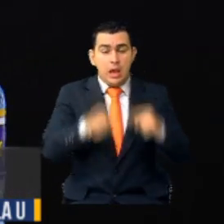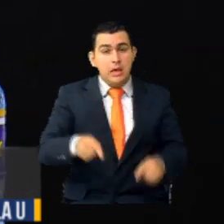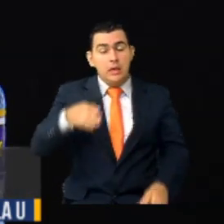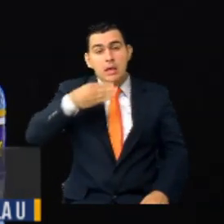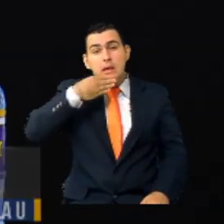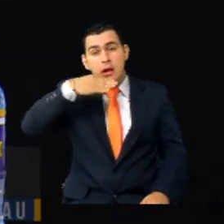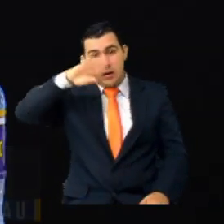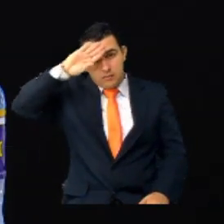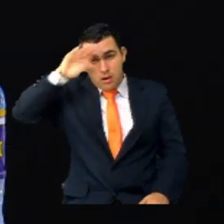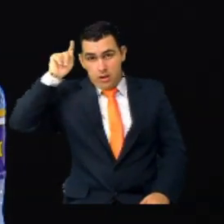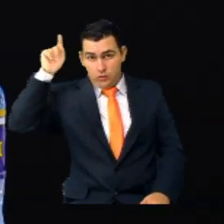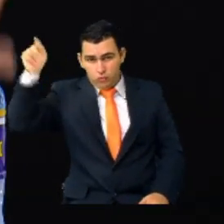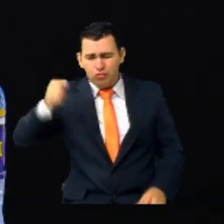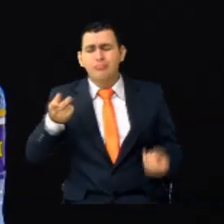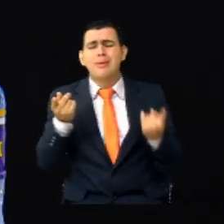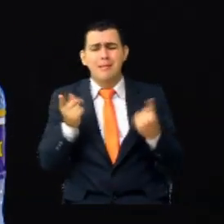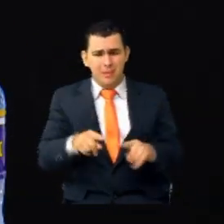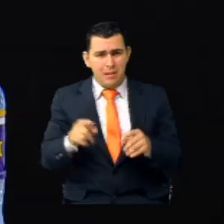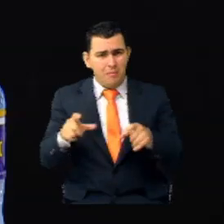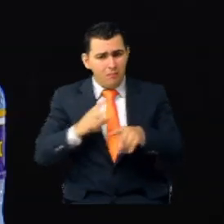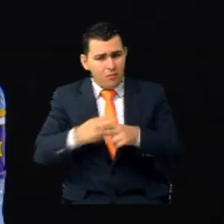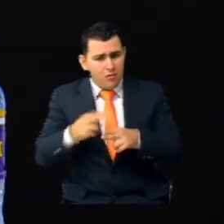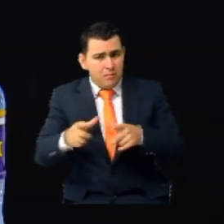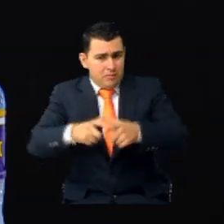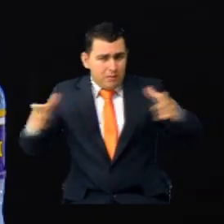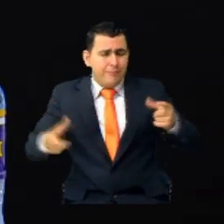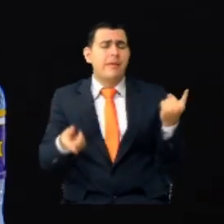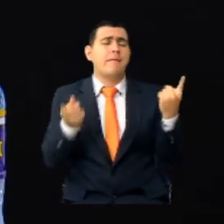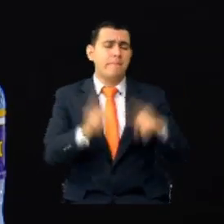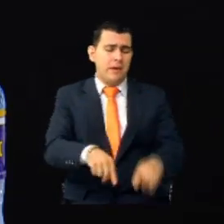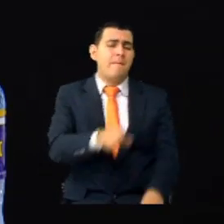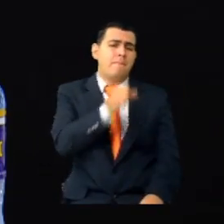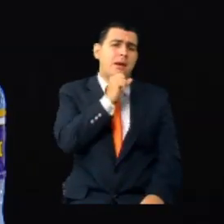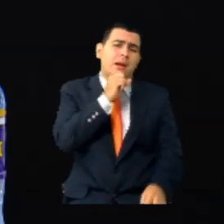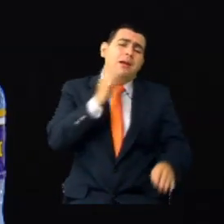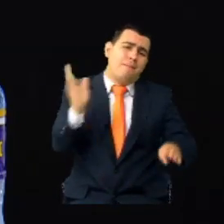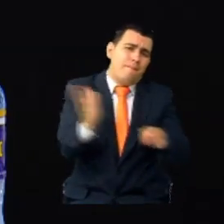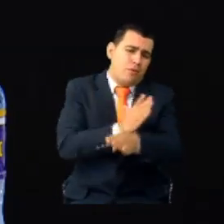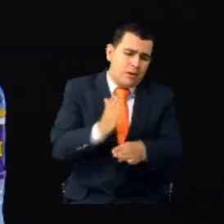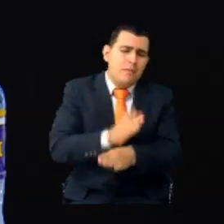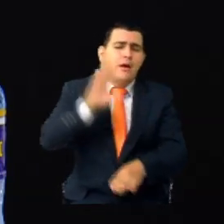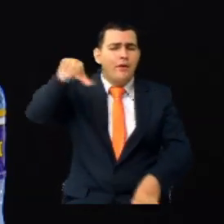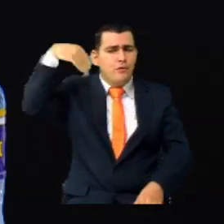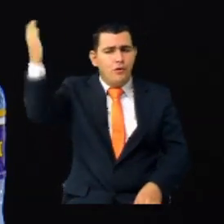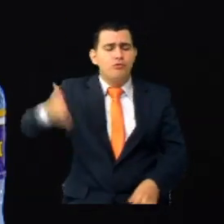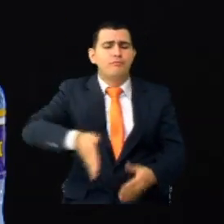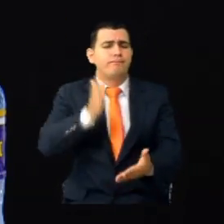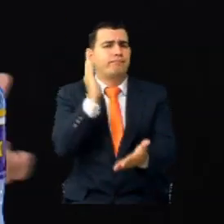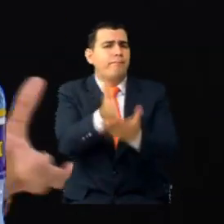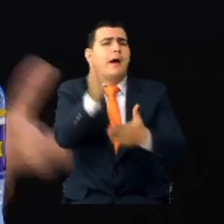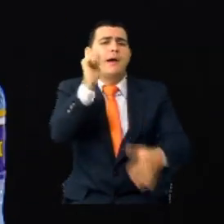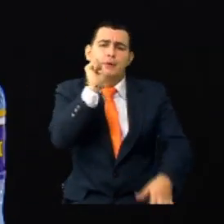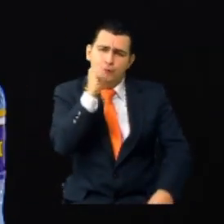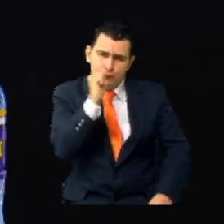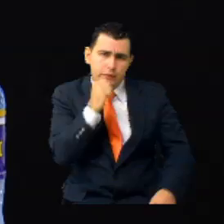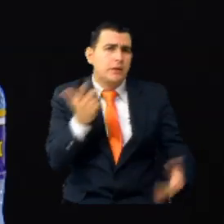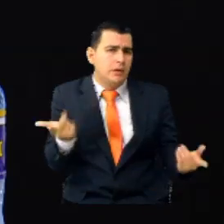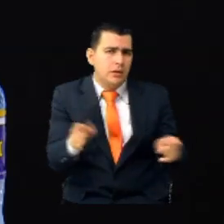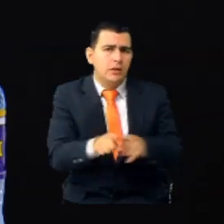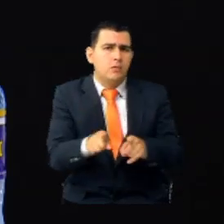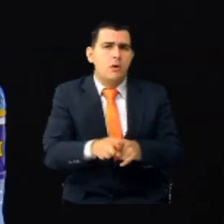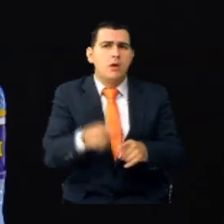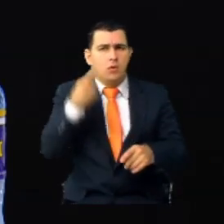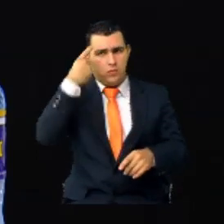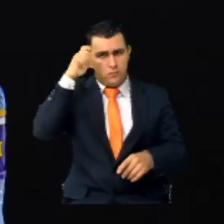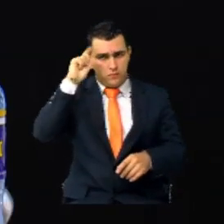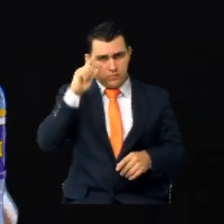supera el territorio municipal y más bien nosotros estaremos viviendo las consecuencias de una propuesta de reconciliación sobre